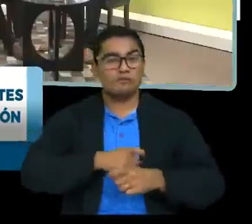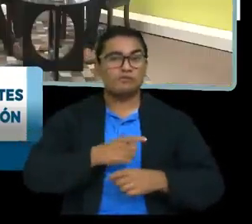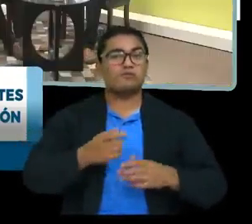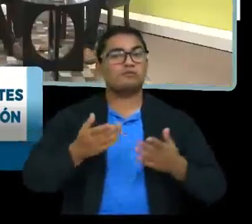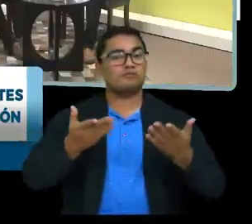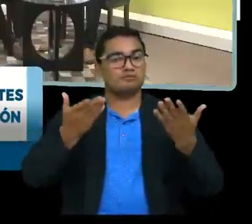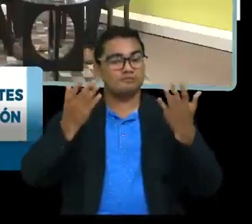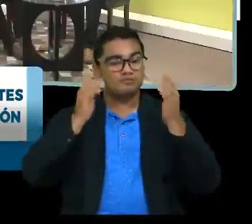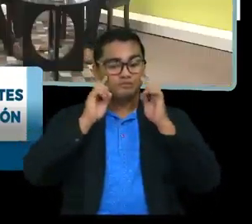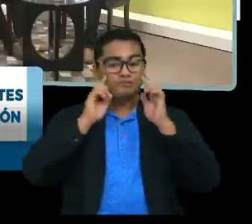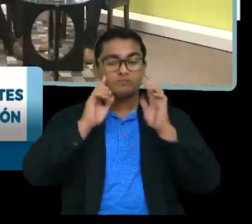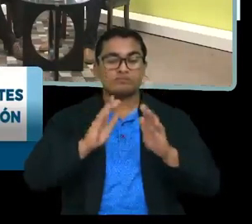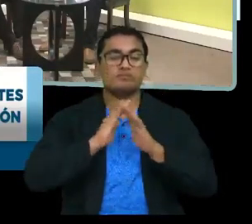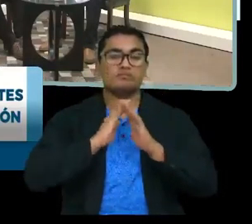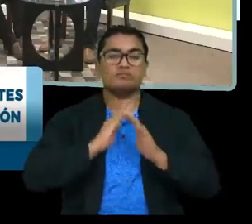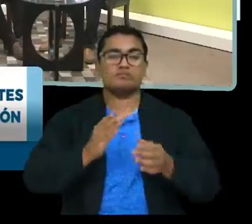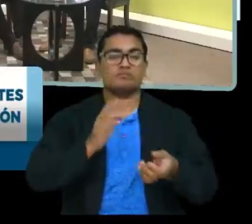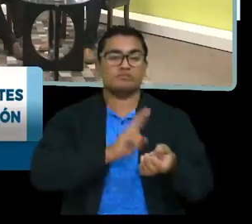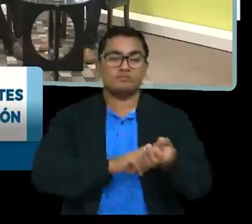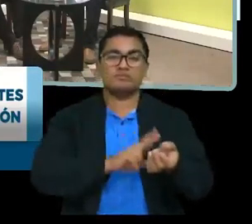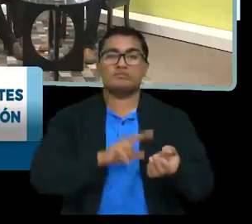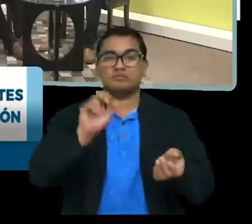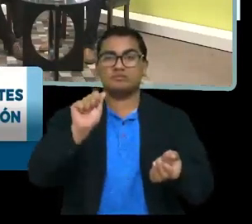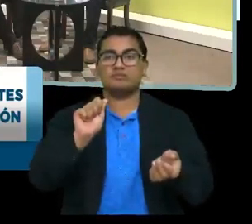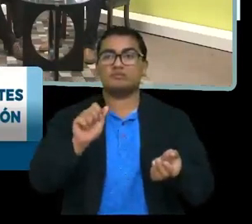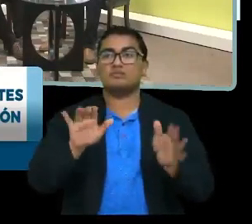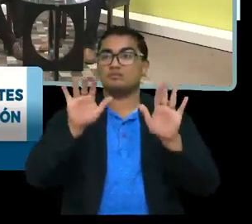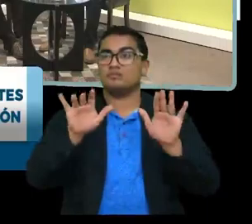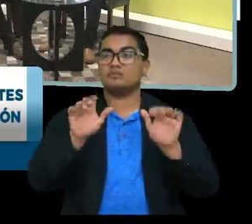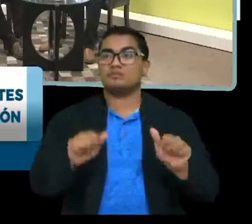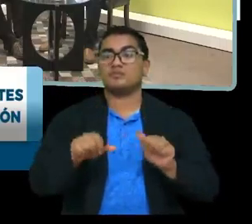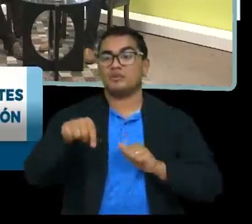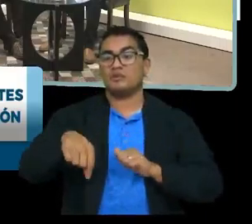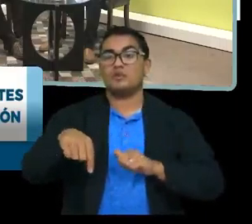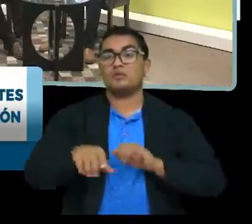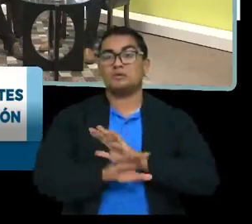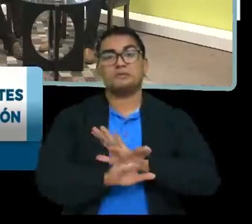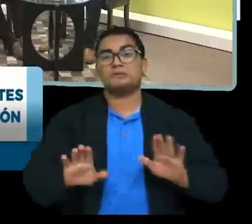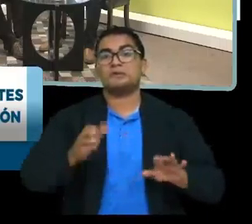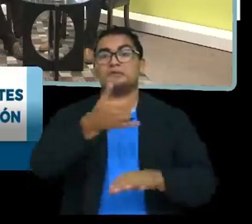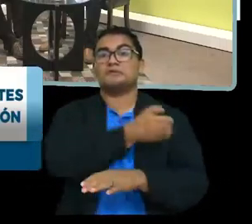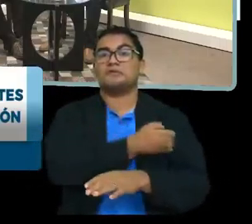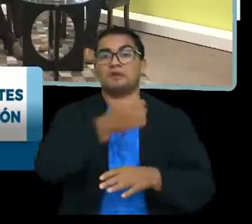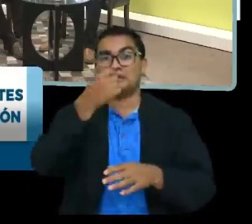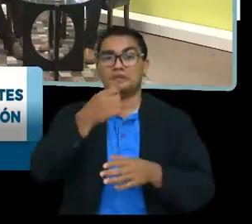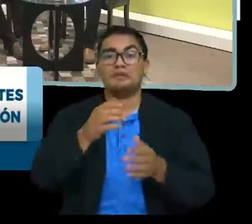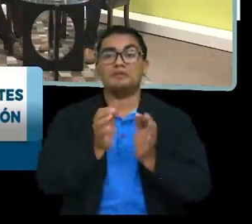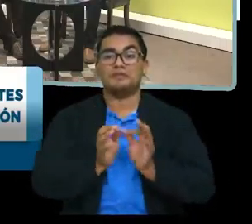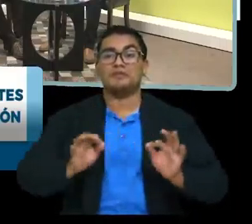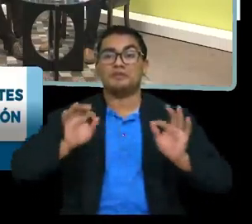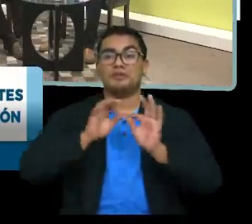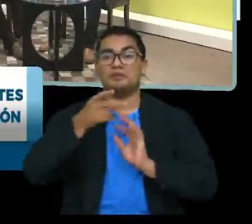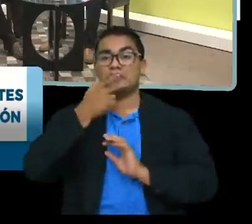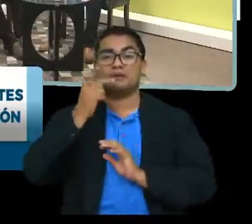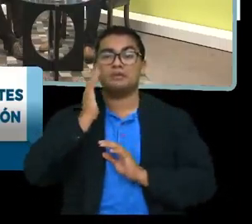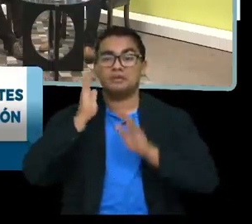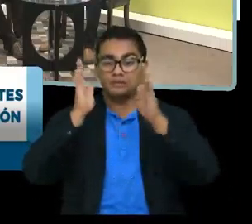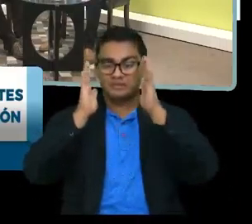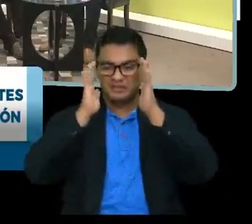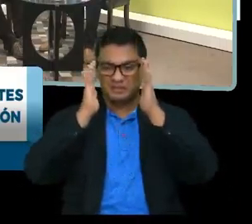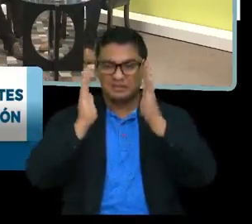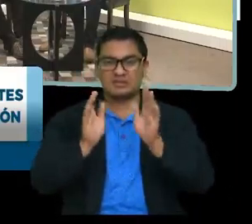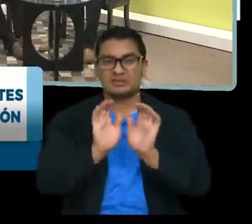Ya la Jornada Nacional de Vacunación concluyó, pero es importante que los padres estén pendientes de la aplicación de este tipo de, sí,